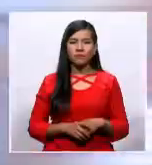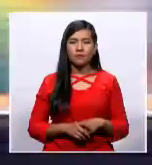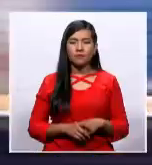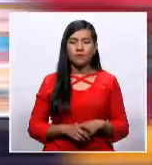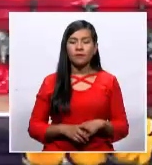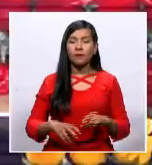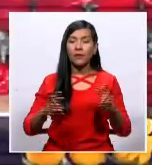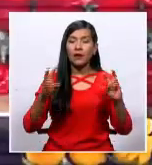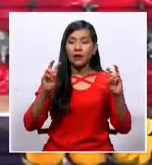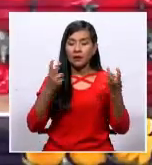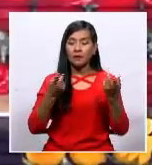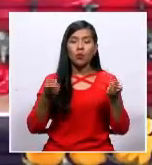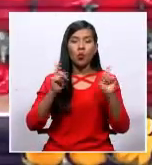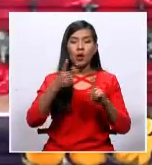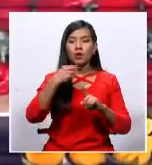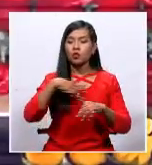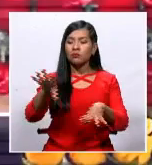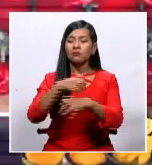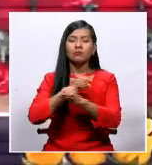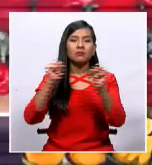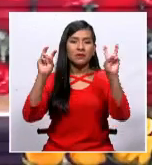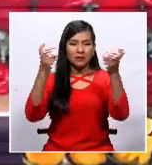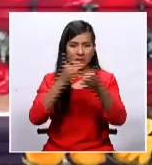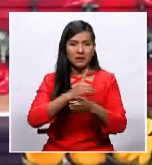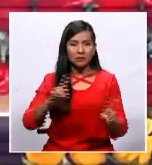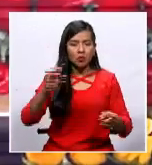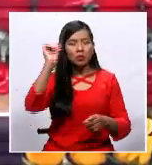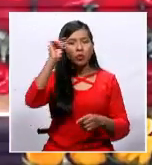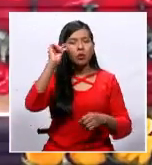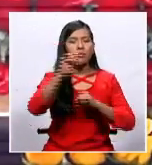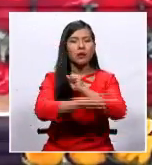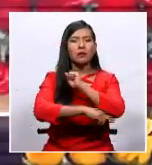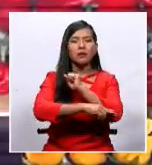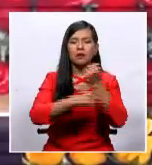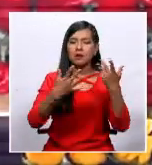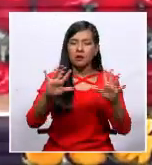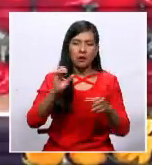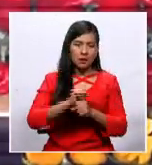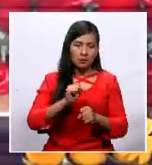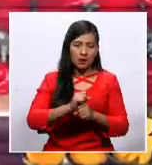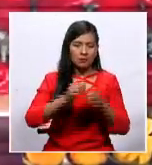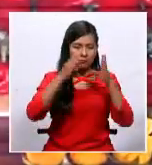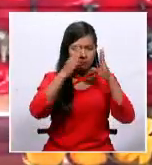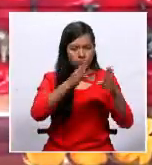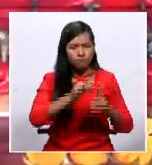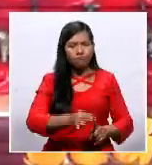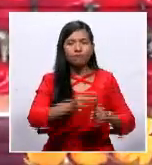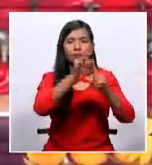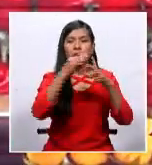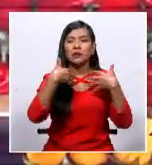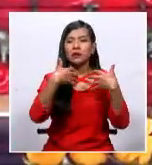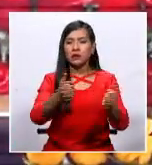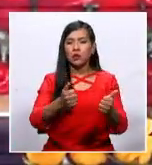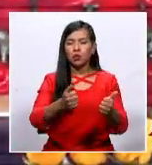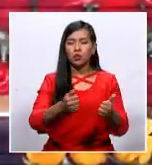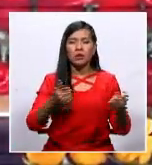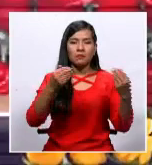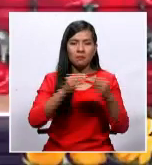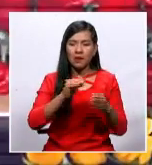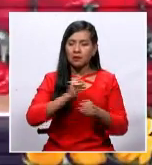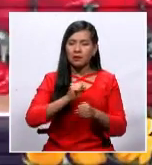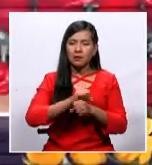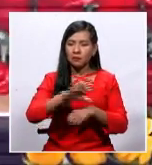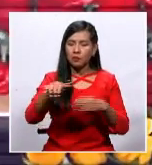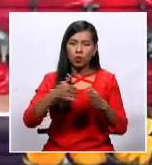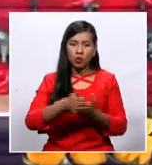Desde la recuperación de la democracia, el Gobierno Nacional ha trabajado dando prioridad a la salud como bien público, restableciendo las políticas